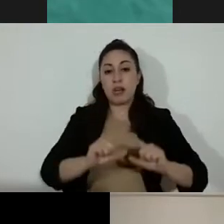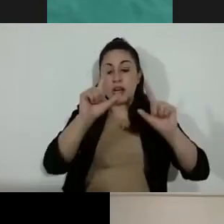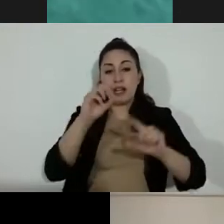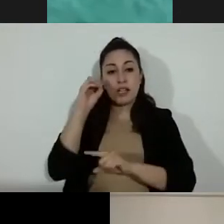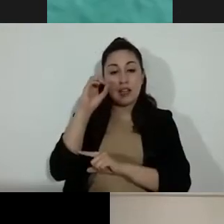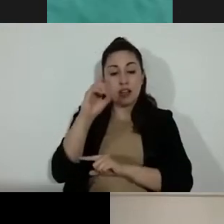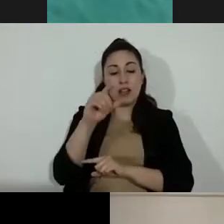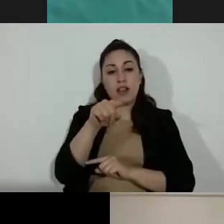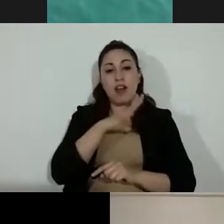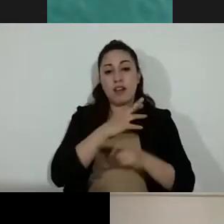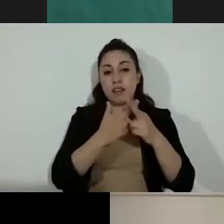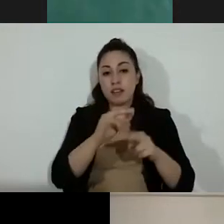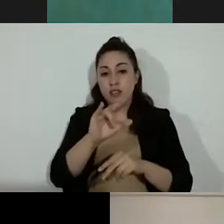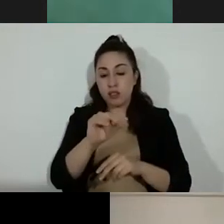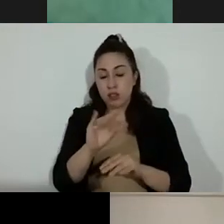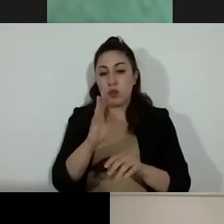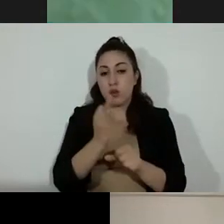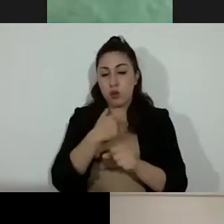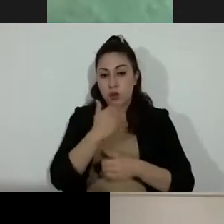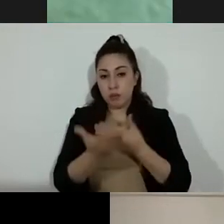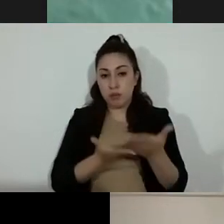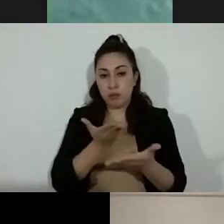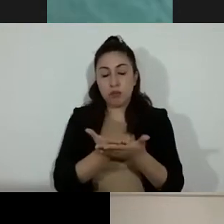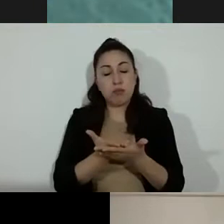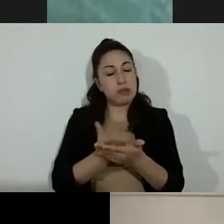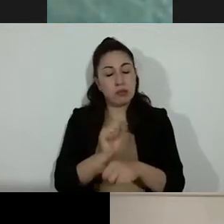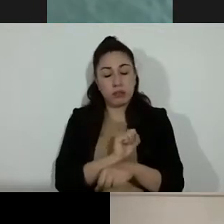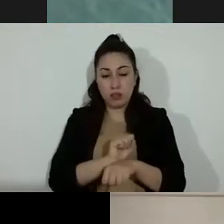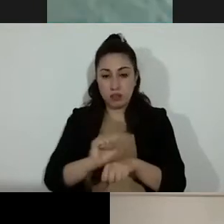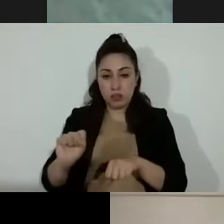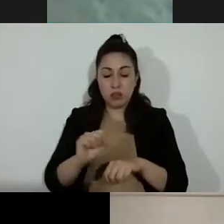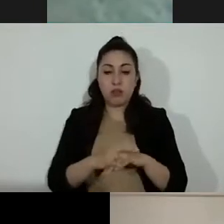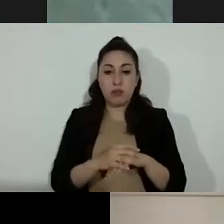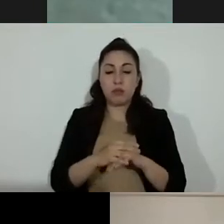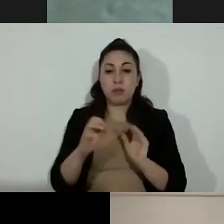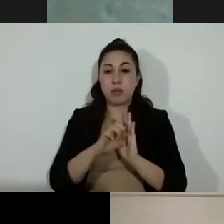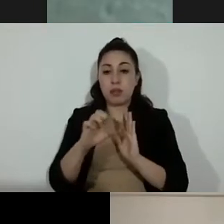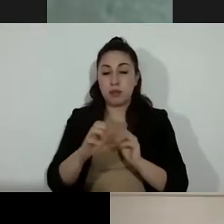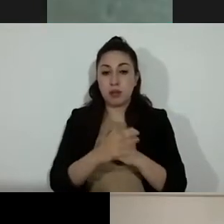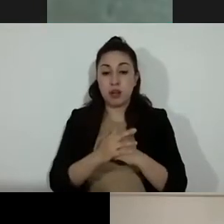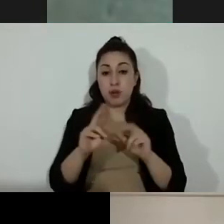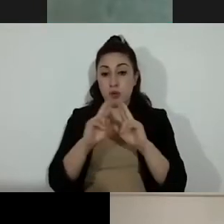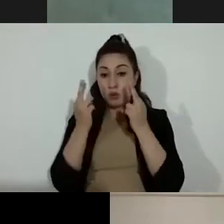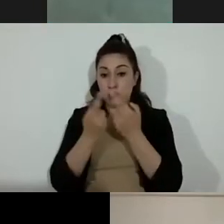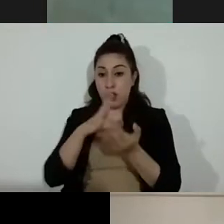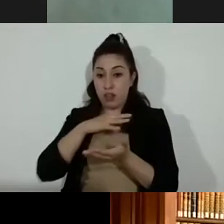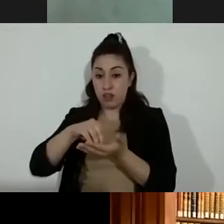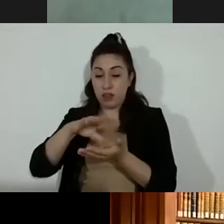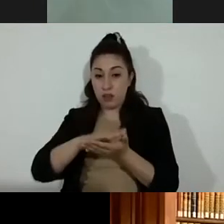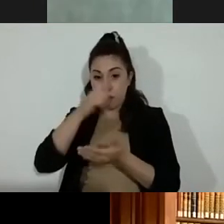una propuesta muy sencilla. Aquellas comparecencias que están propuestas para las 9 de la mañana